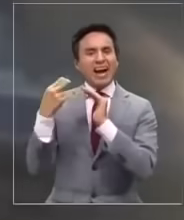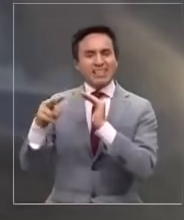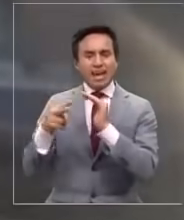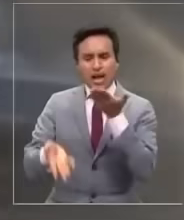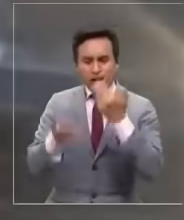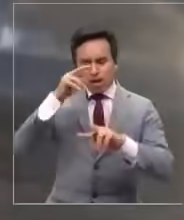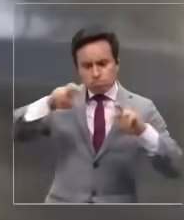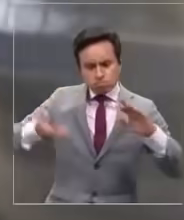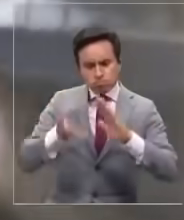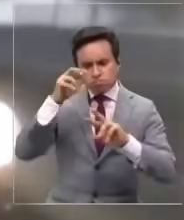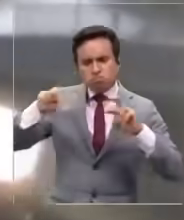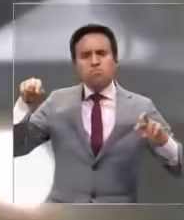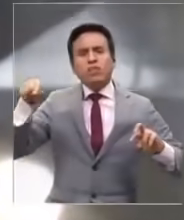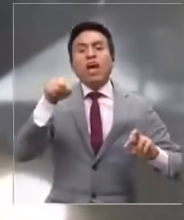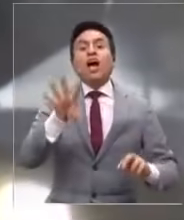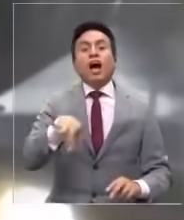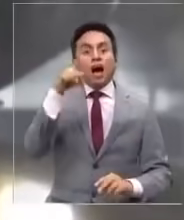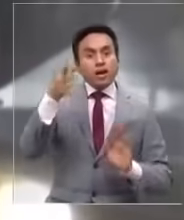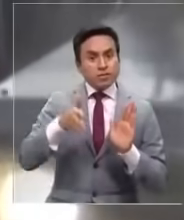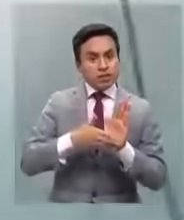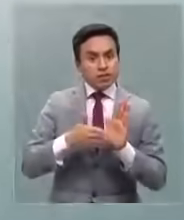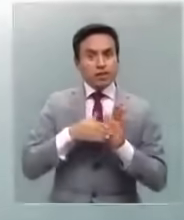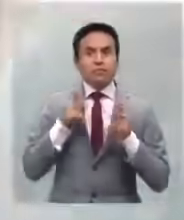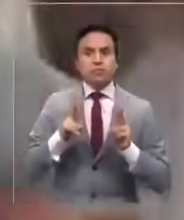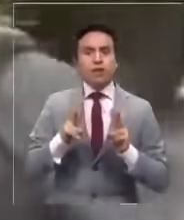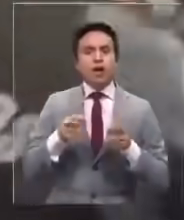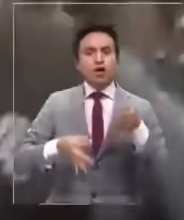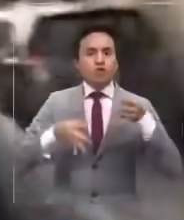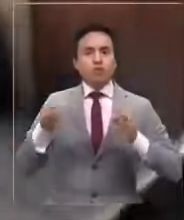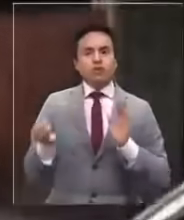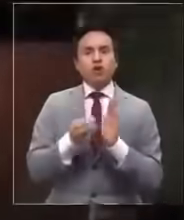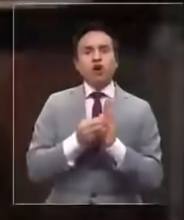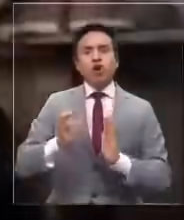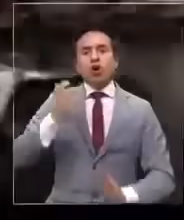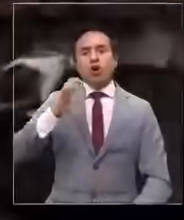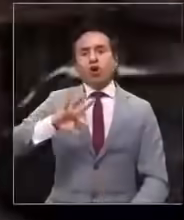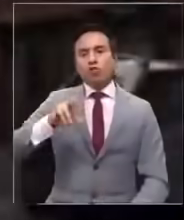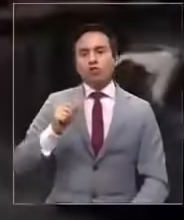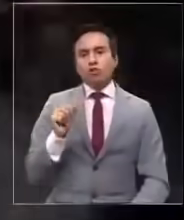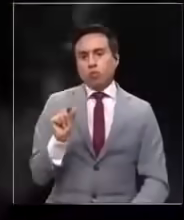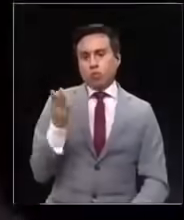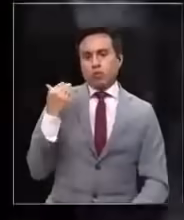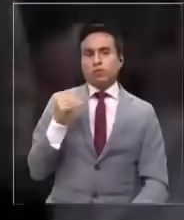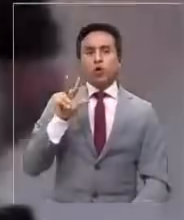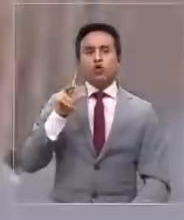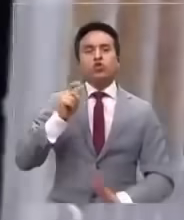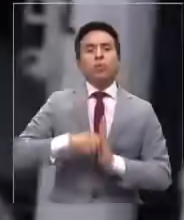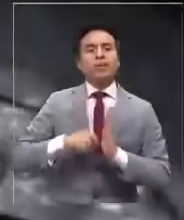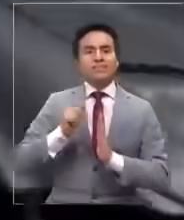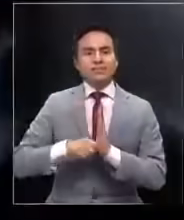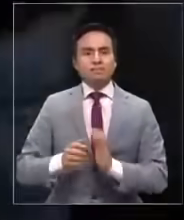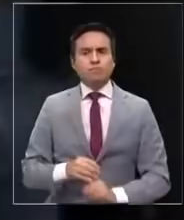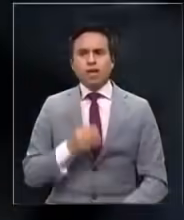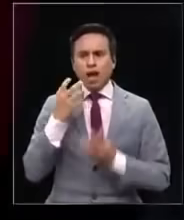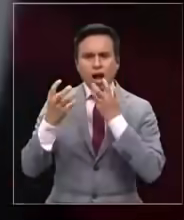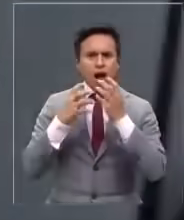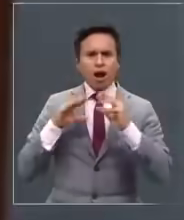domicilios de estos individuos, donde se encontró evidencia que permitió formalizarlos por los robos ocurridos en los últimos 8 meses.